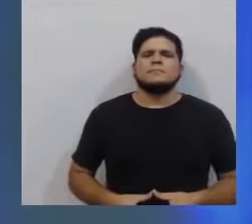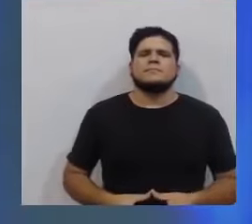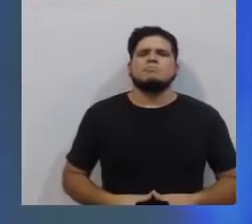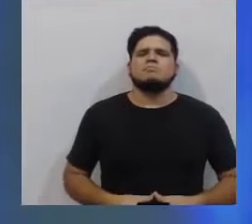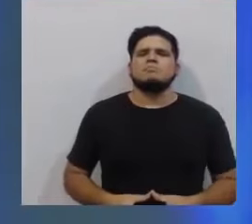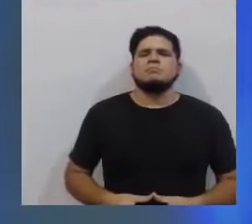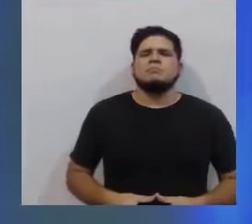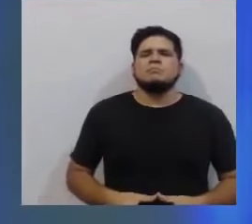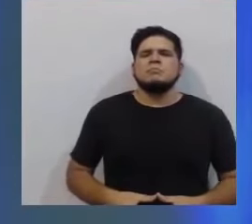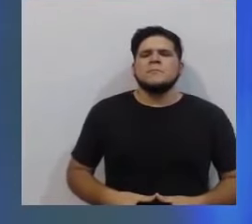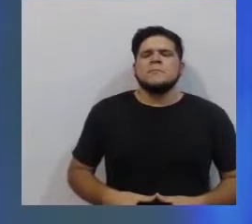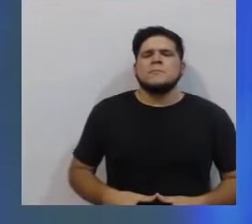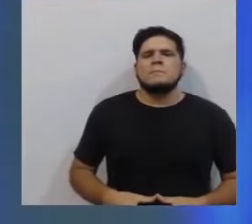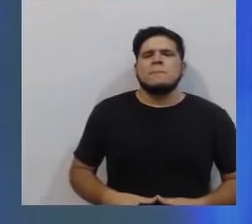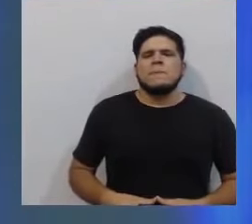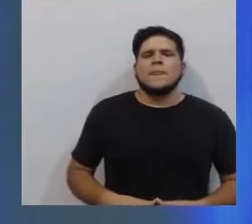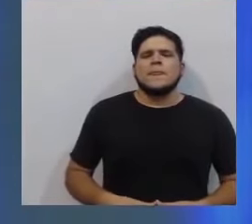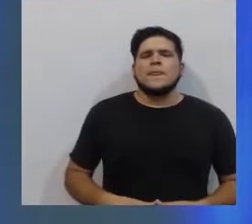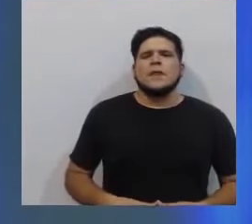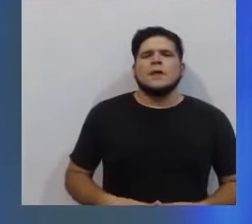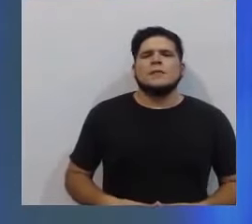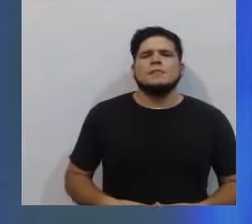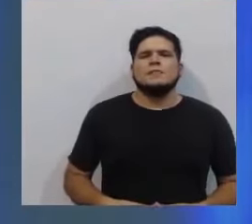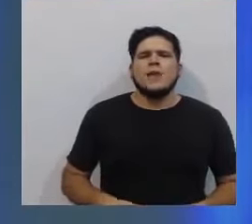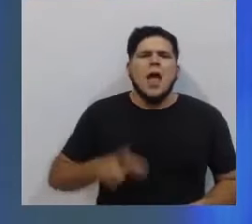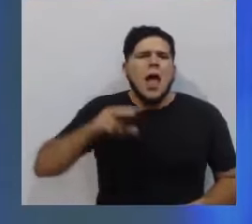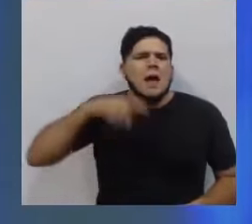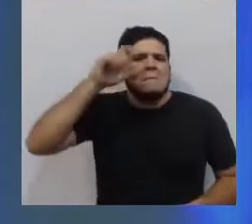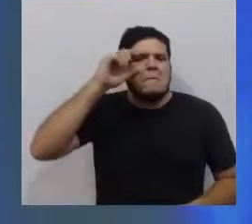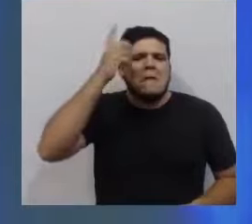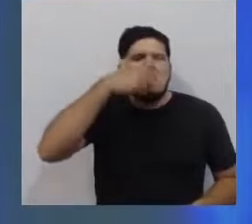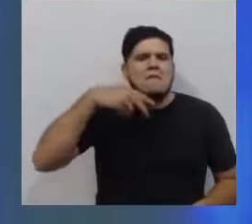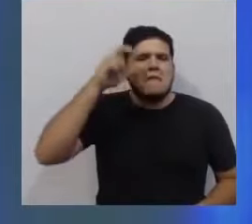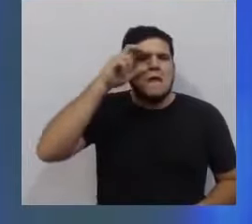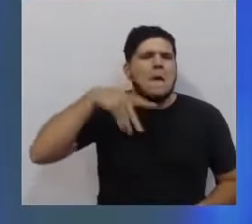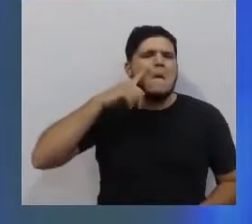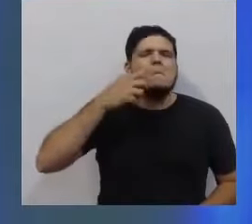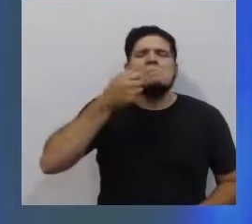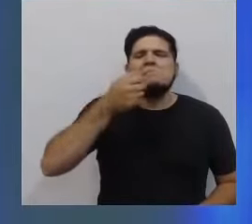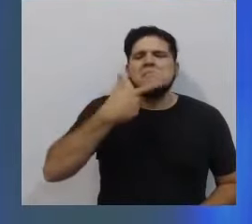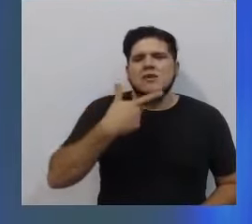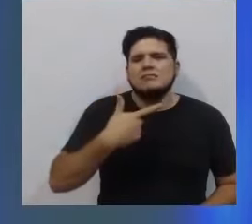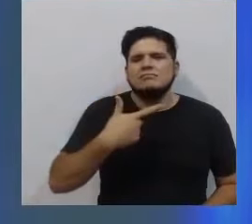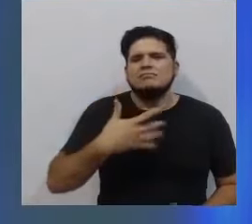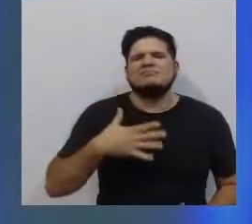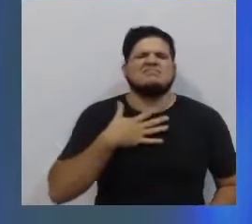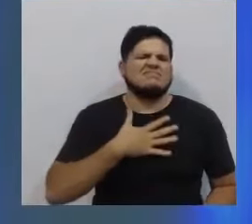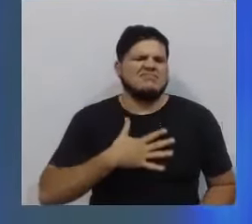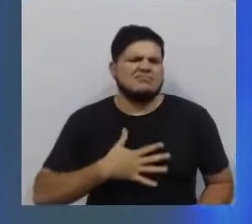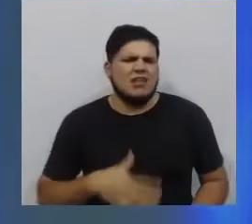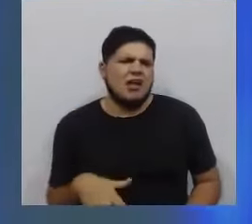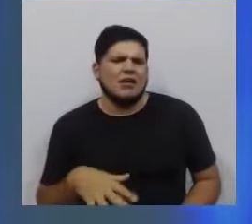visión ustedes no tienen parte de lo que con él pude lograr amén